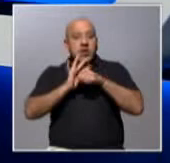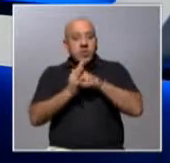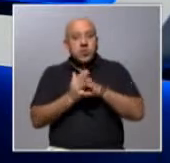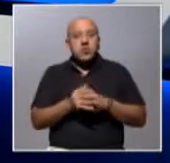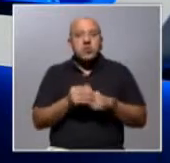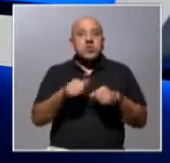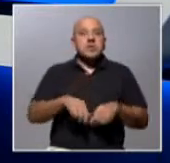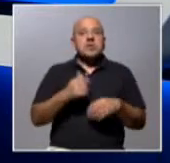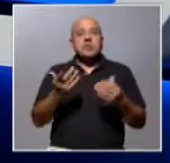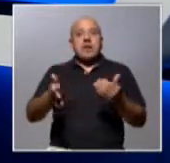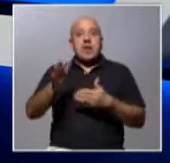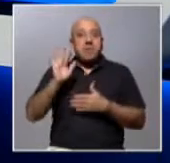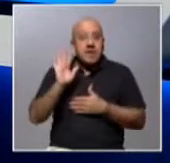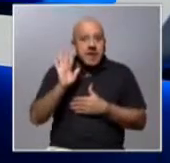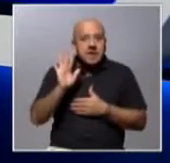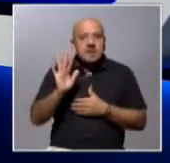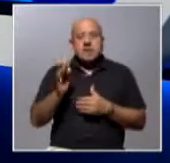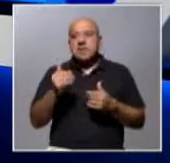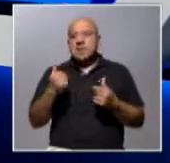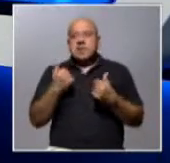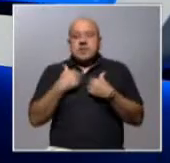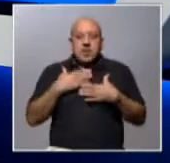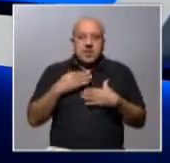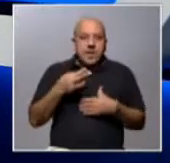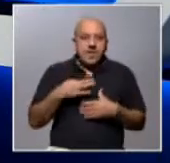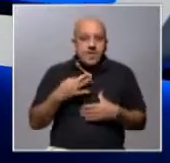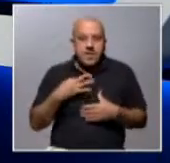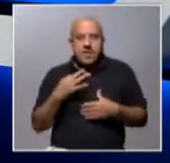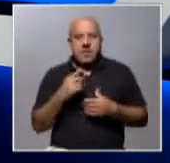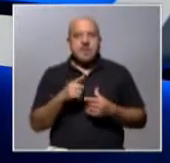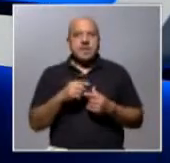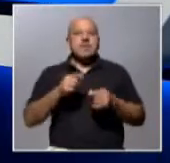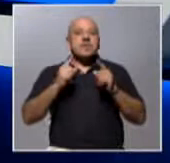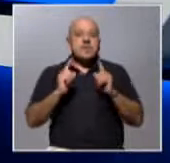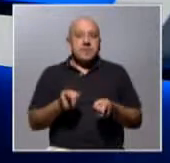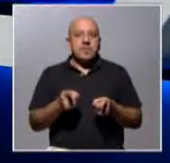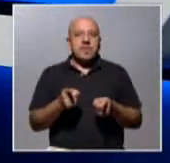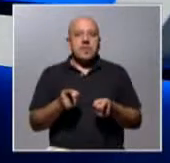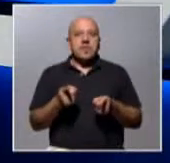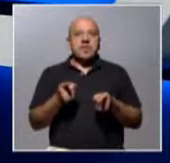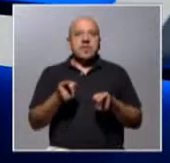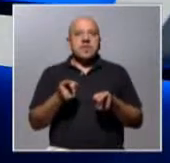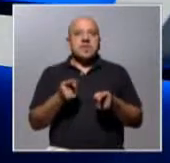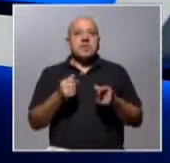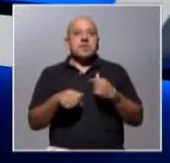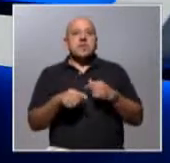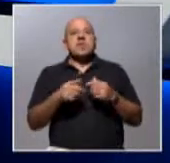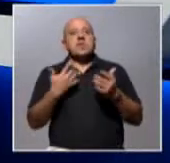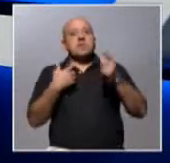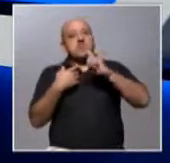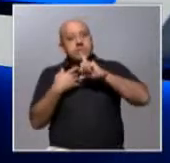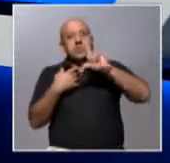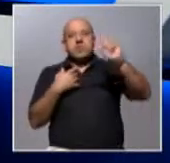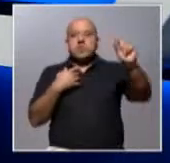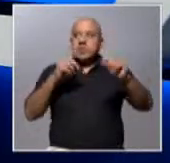una amenaza a nuestra vida, digamos, y también el hecho de tener que estar alejados y muchas veces de